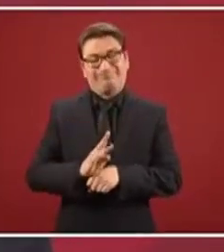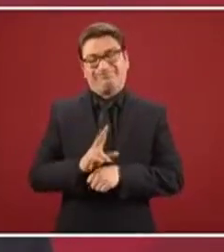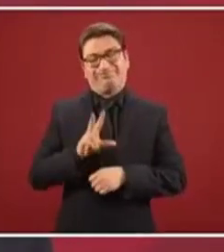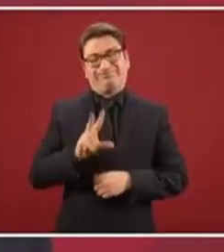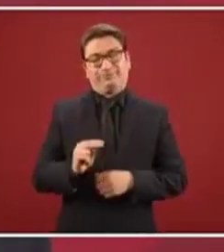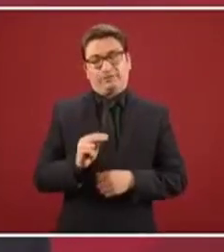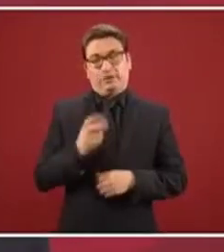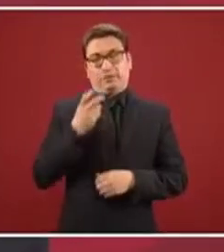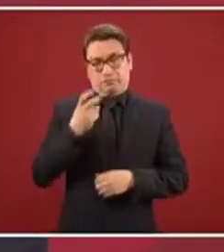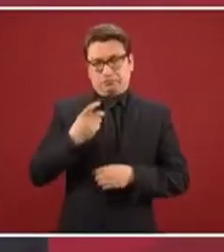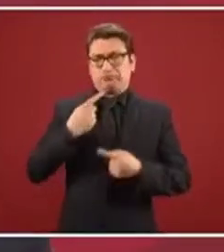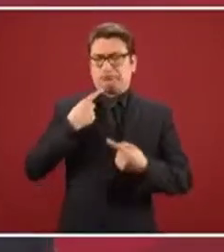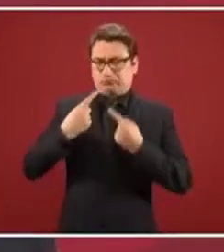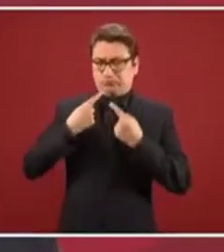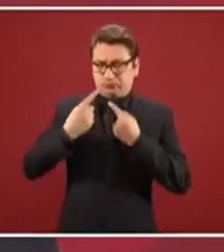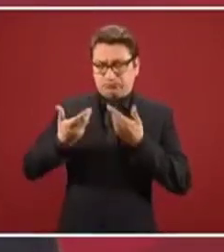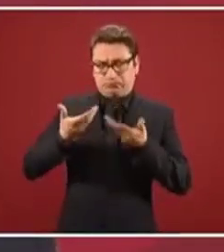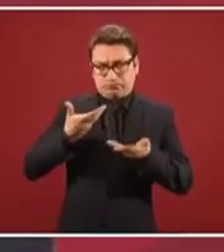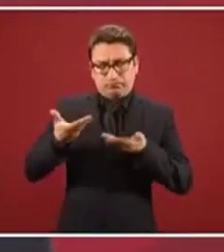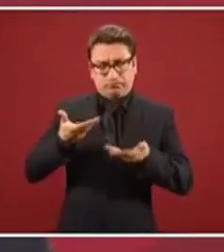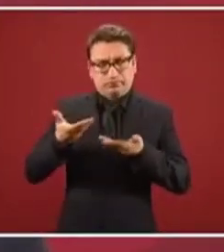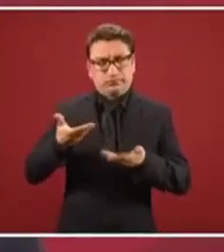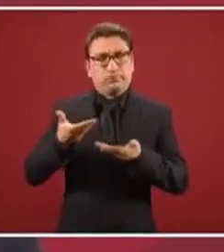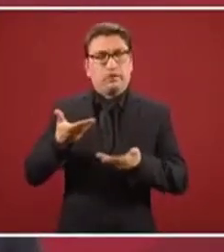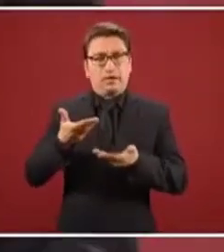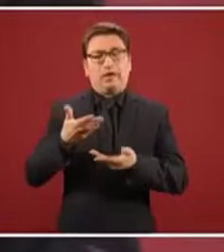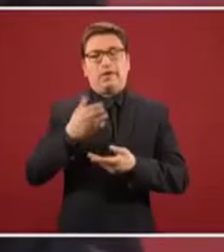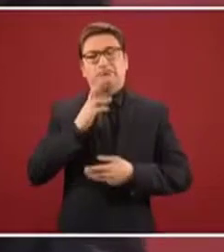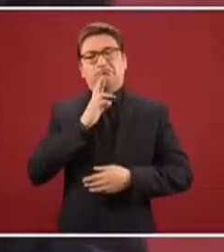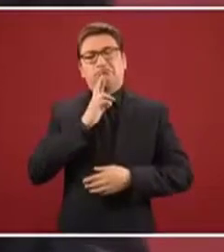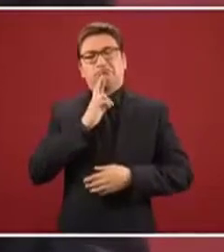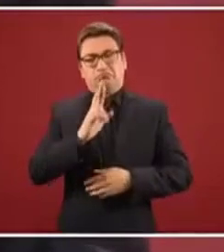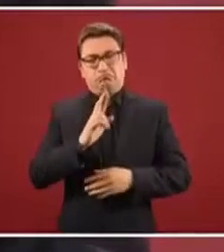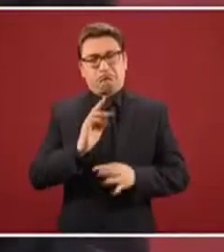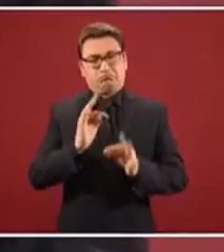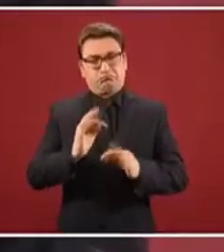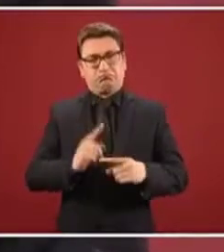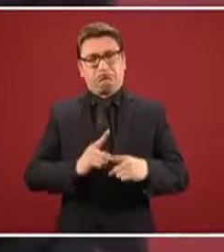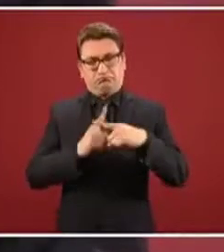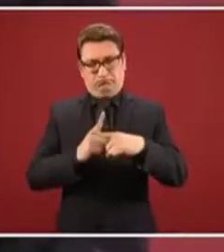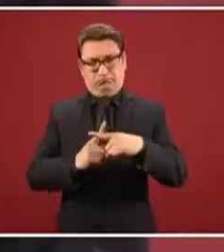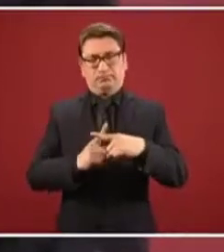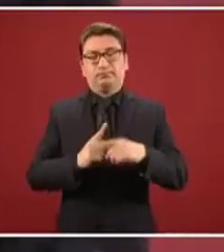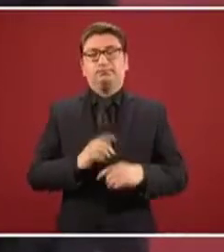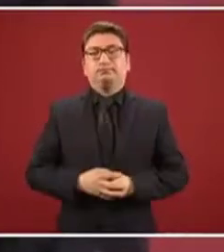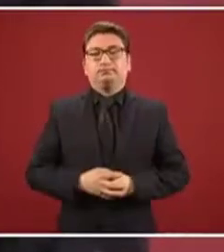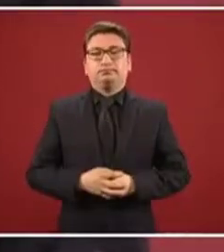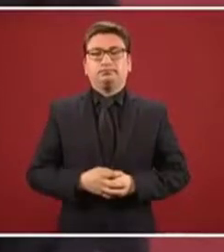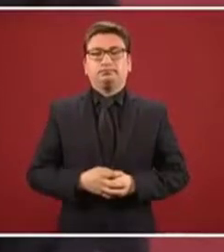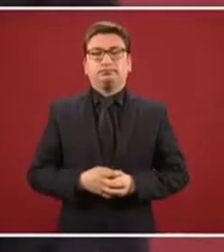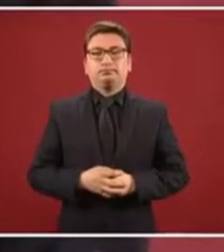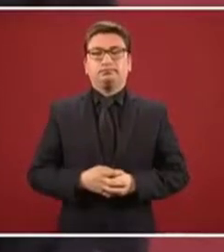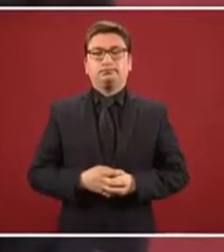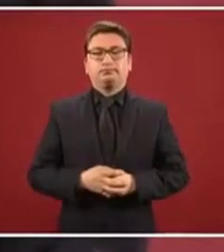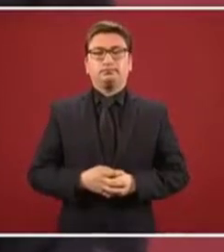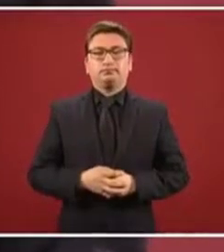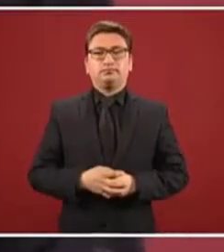se tomaron medidas y hay buenos resultados porque